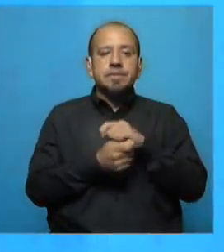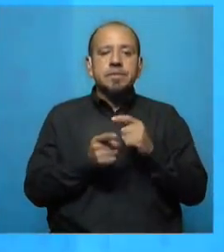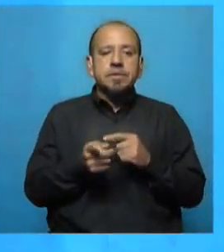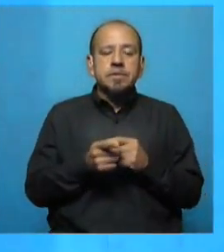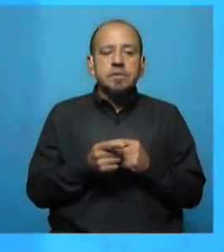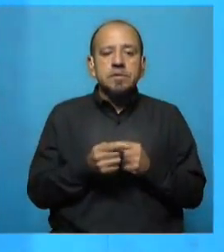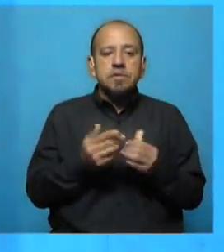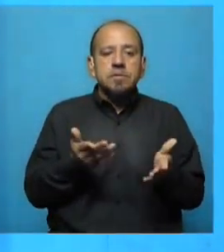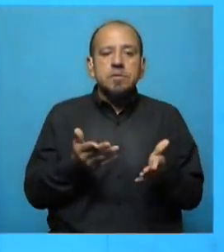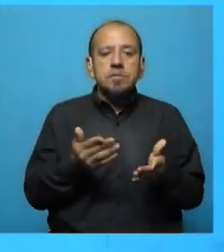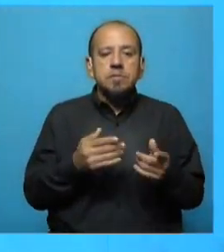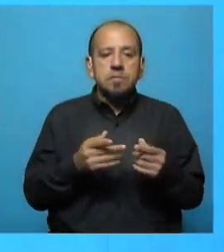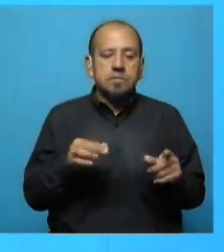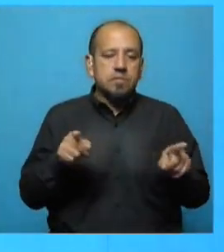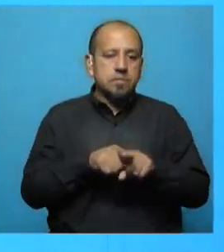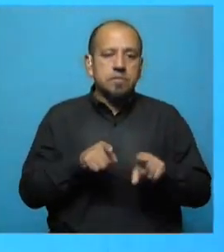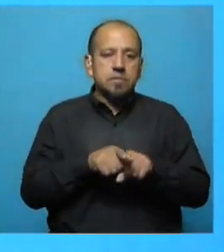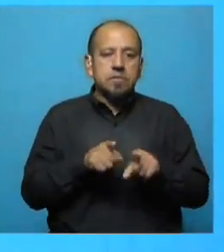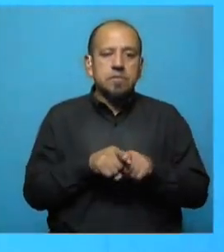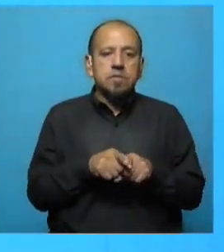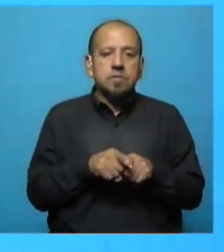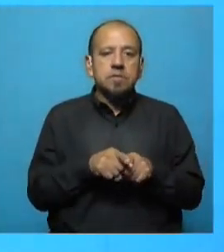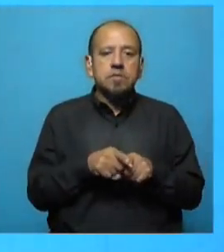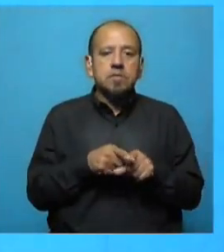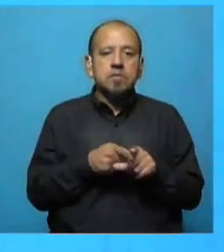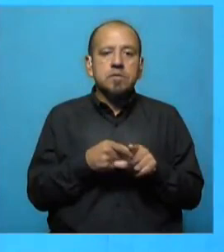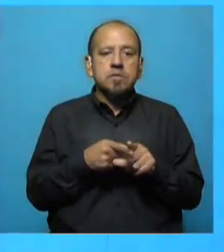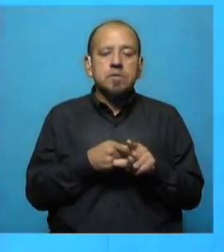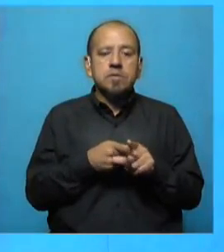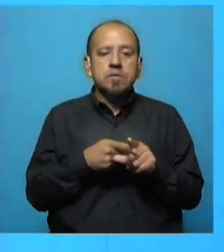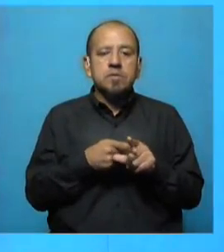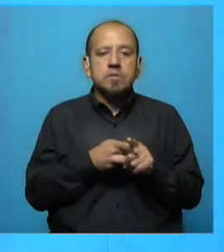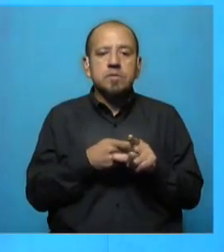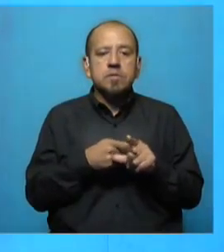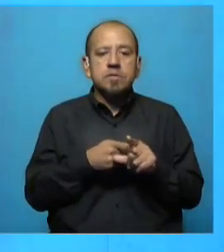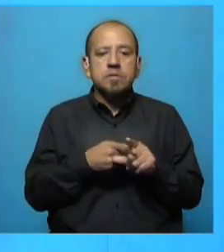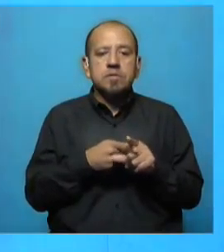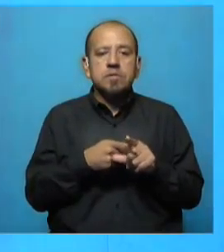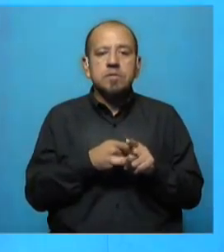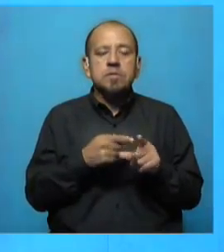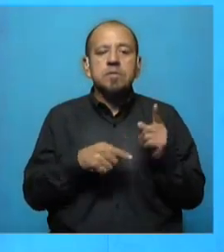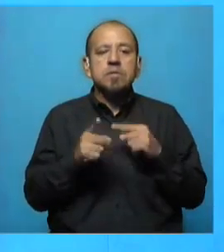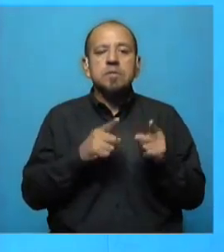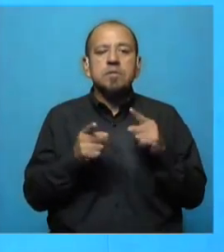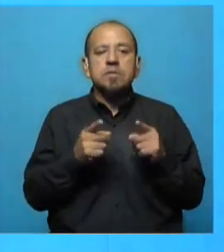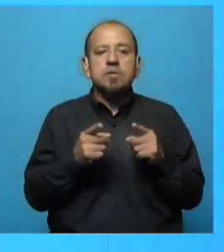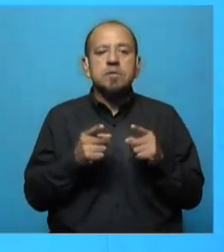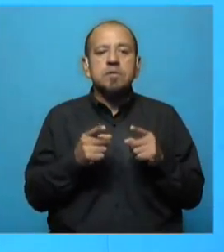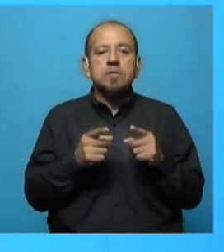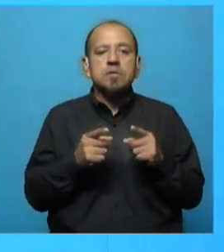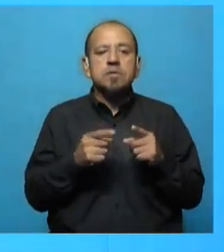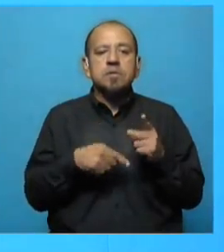el formato va a ser básicamente el mismo pero vamos a tratar de mejorar un poquito de sumar alguna cosa Este